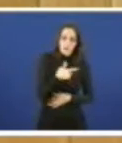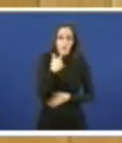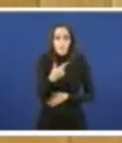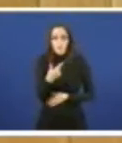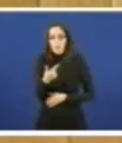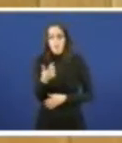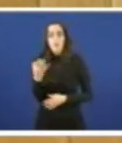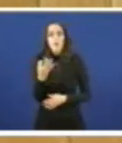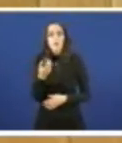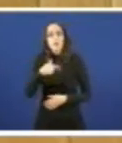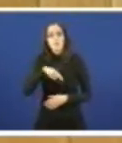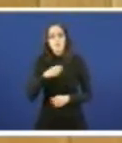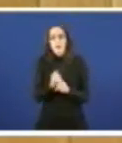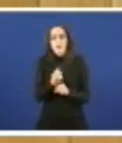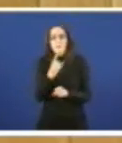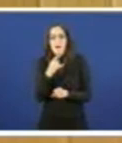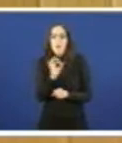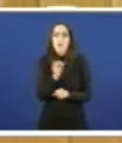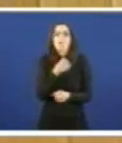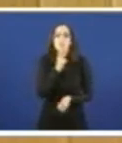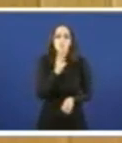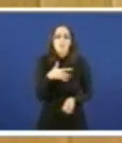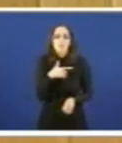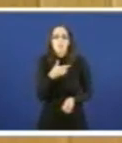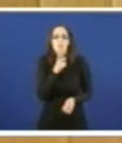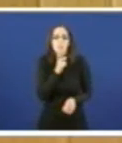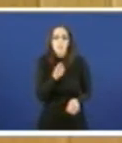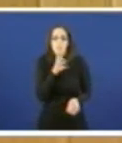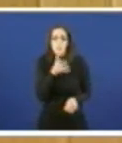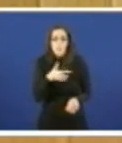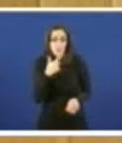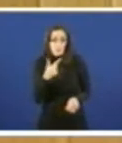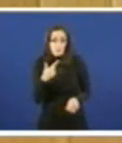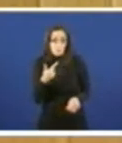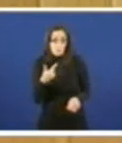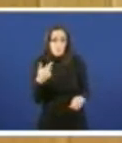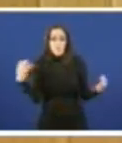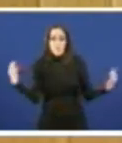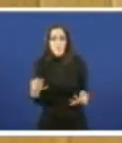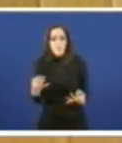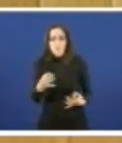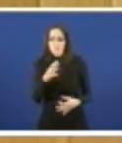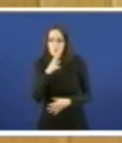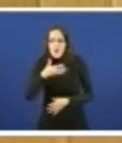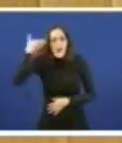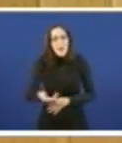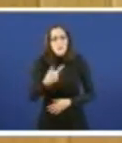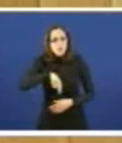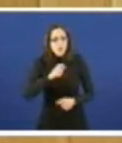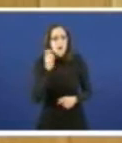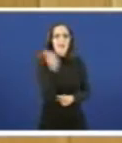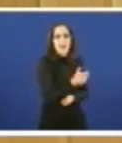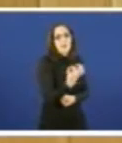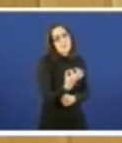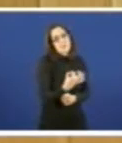ou incompetencia. Elisa vostede calquera. En calquera dos dous casos, para min, é grave que nós teñamos que reclamarlle a estas